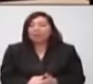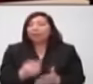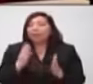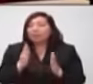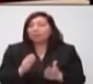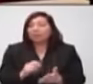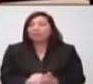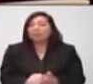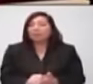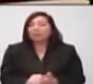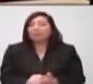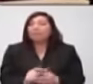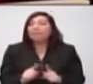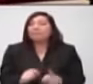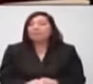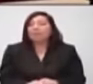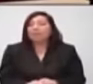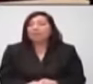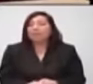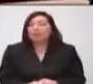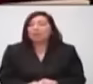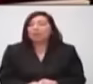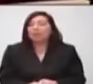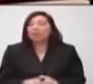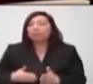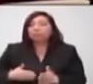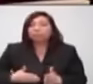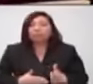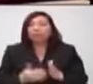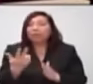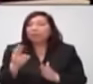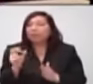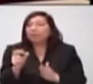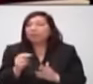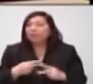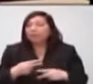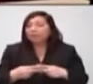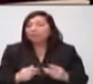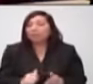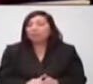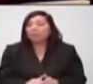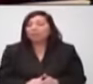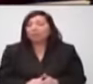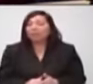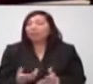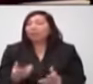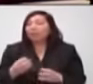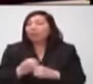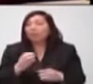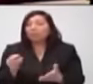atendemos 711.000 pasajeros al día, el recorrido es 30 kilómetros y la cantidad de buses, entre